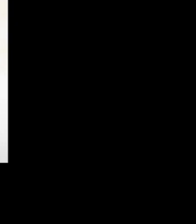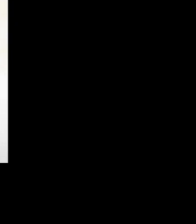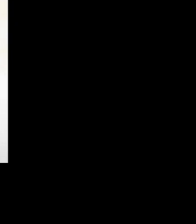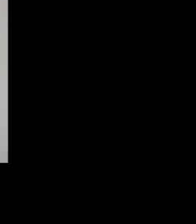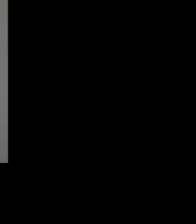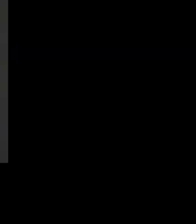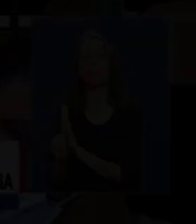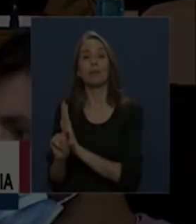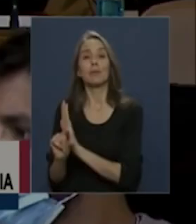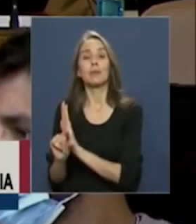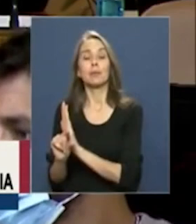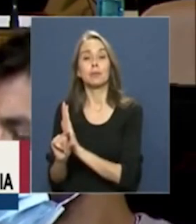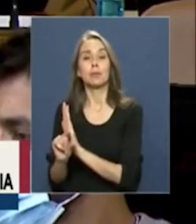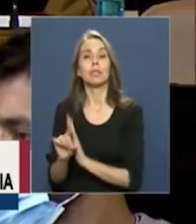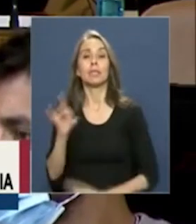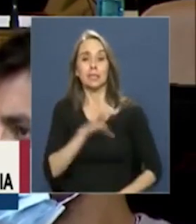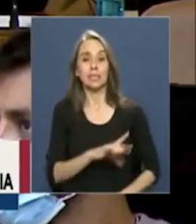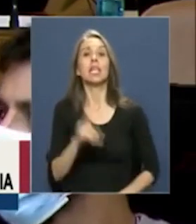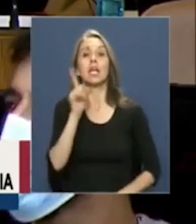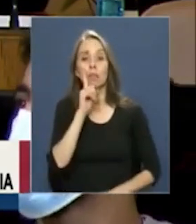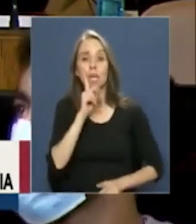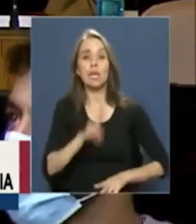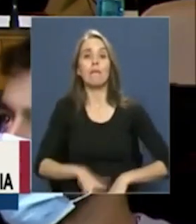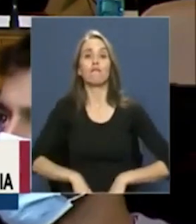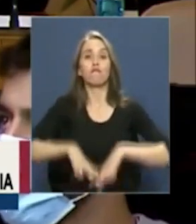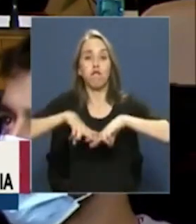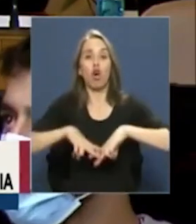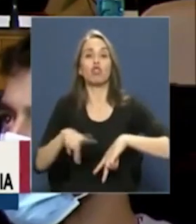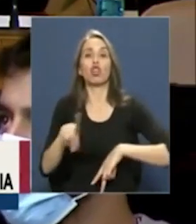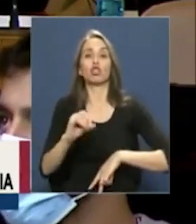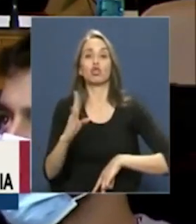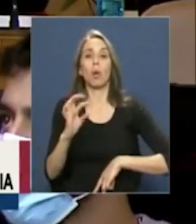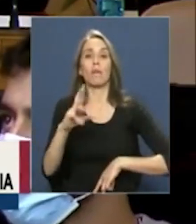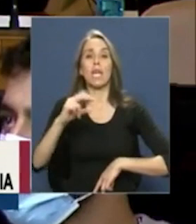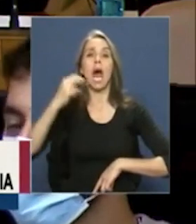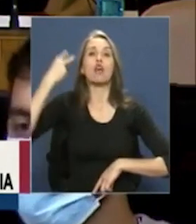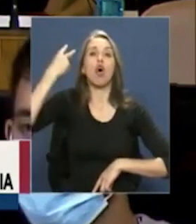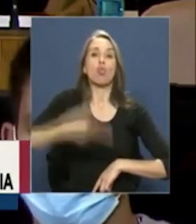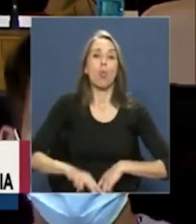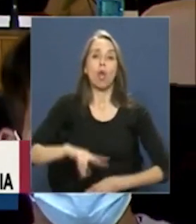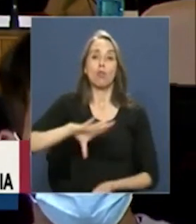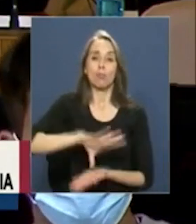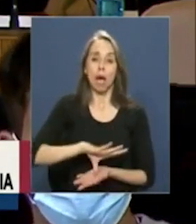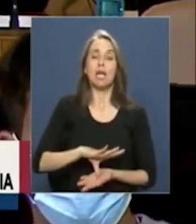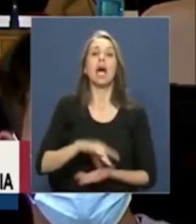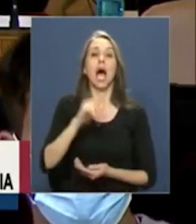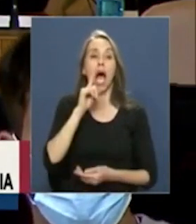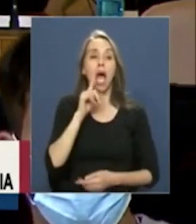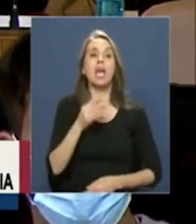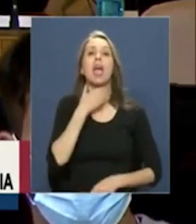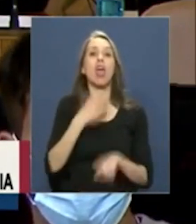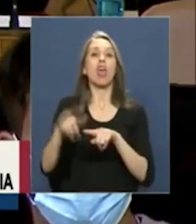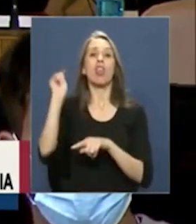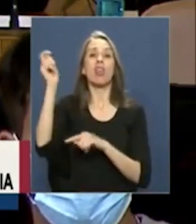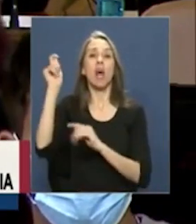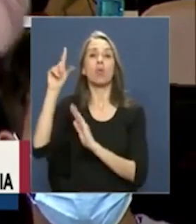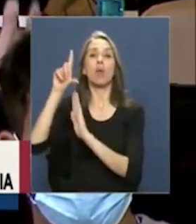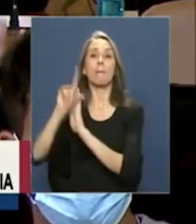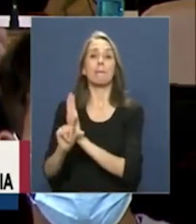hacerle frente a lo que venía. Chile tiene los fondos soberanos, tiene la capacidad de tener deuda porque tenemos la deuda neta más baja de los países de la